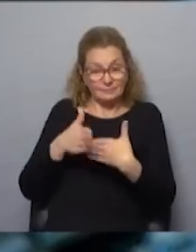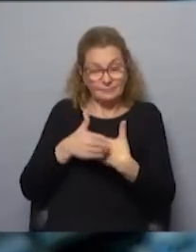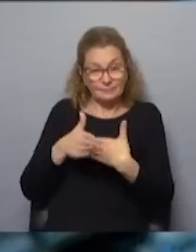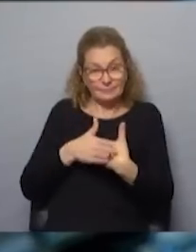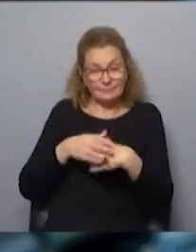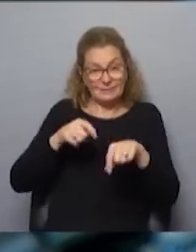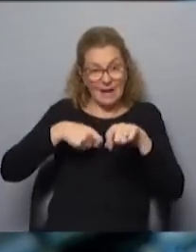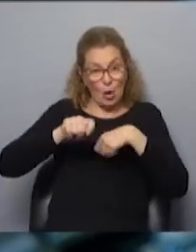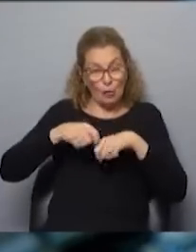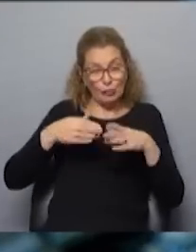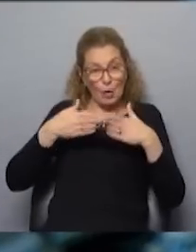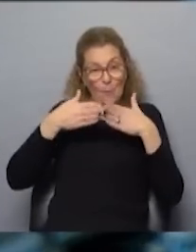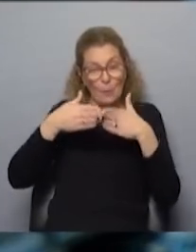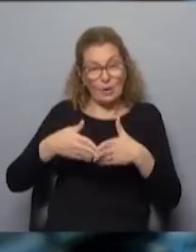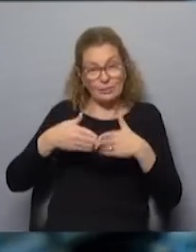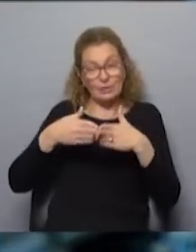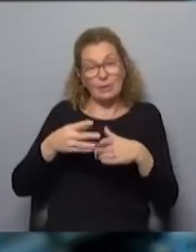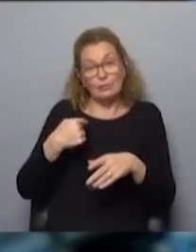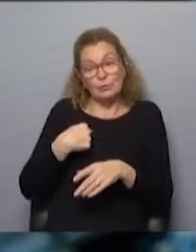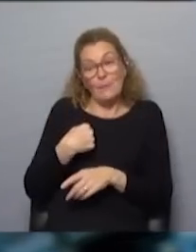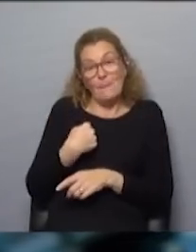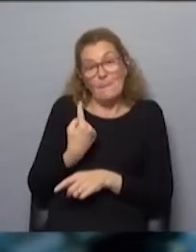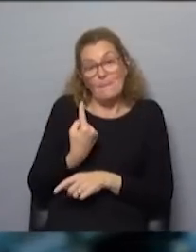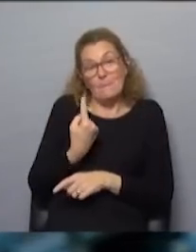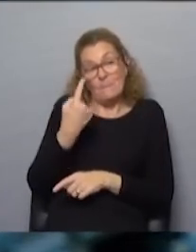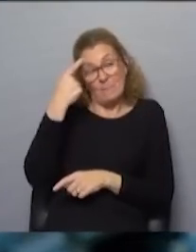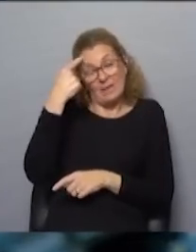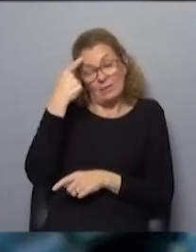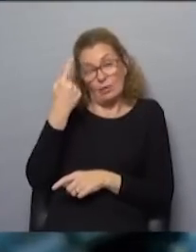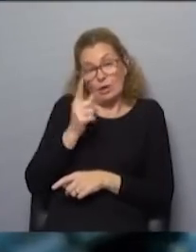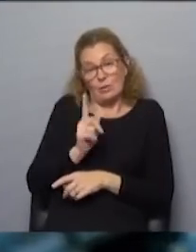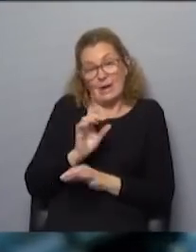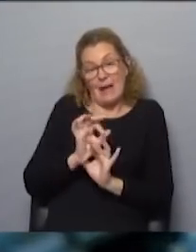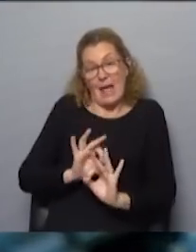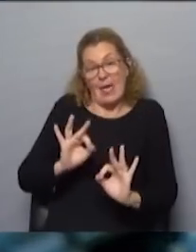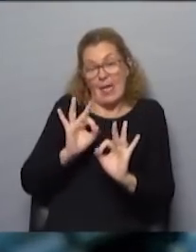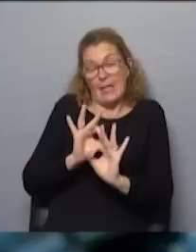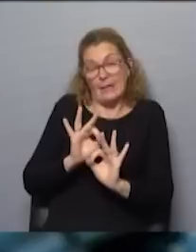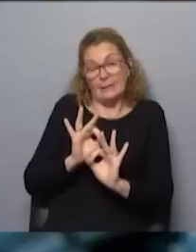negocio portugal personalmente creo que no es nada